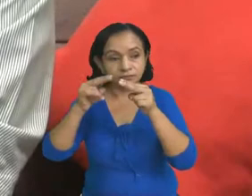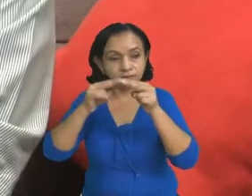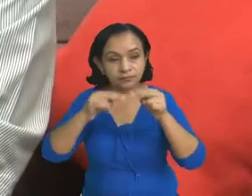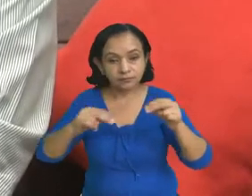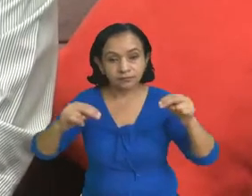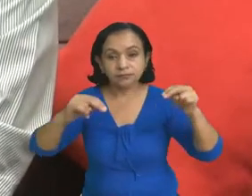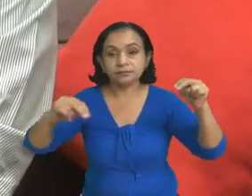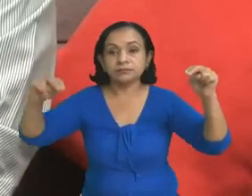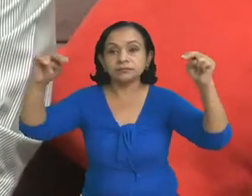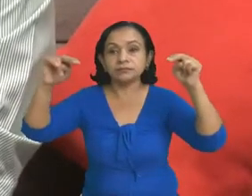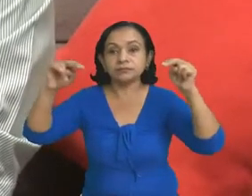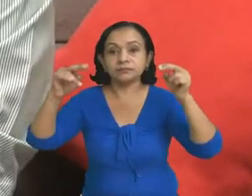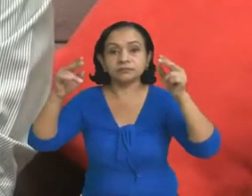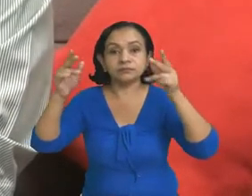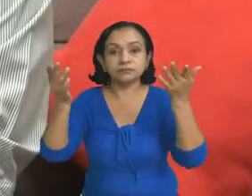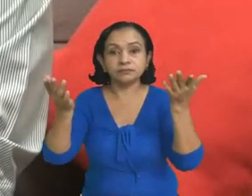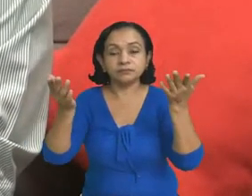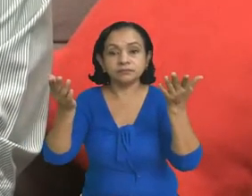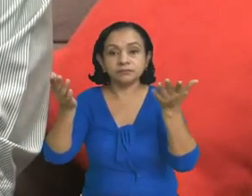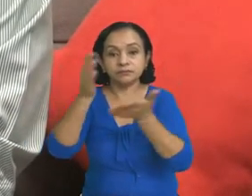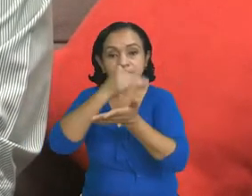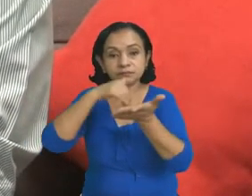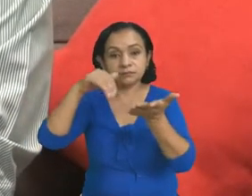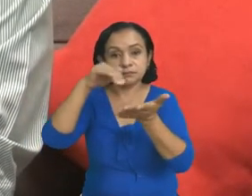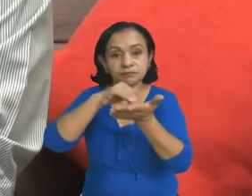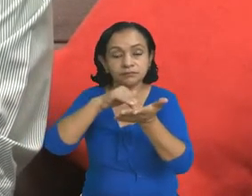por lo que son unas centrales